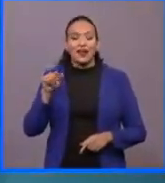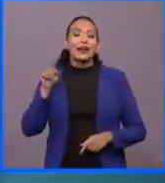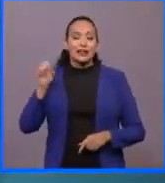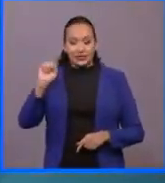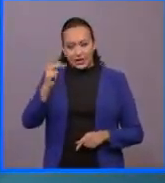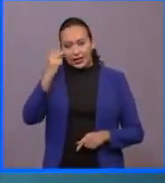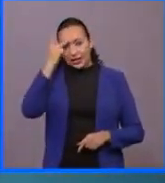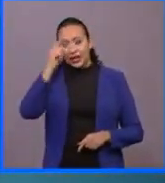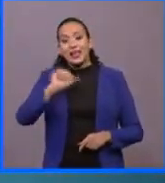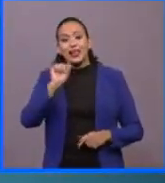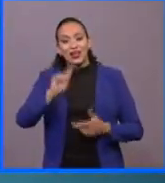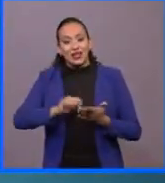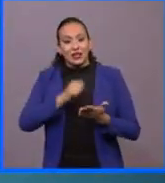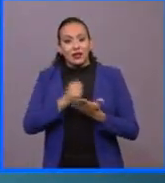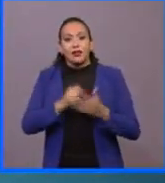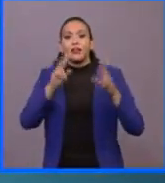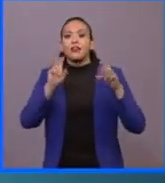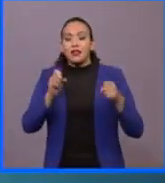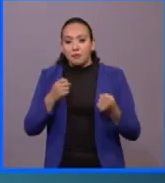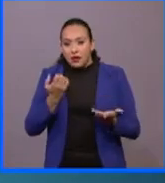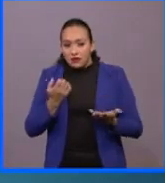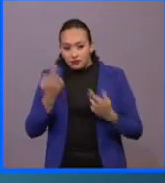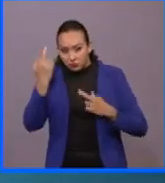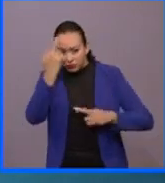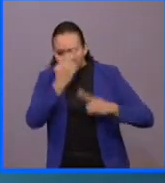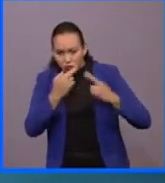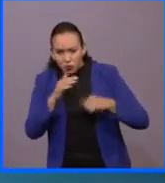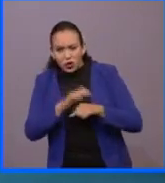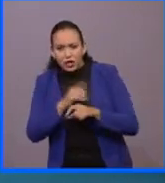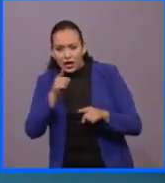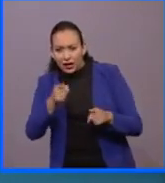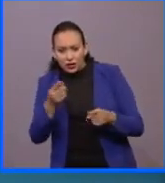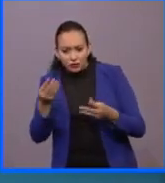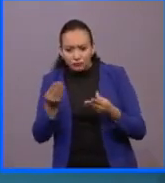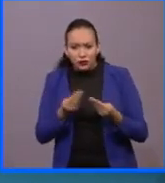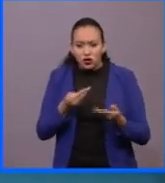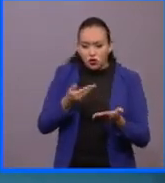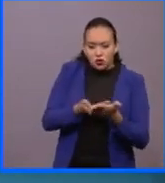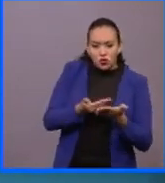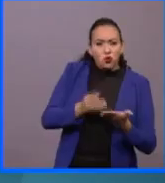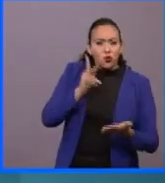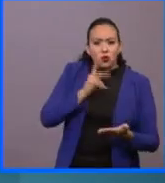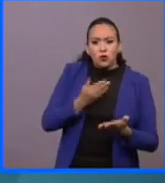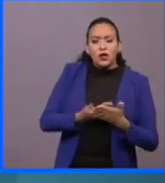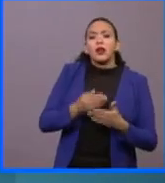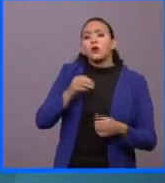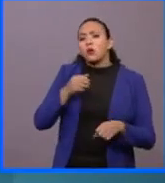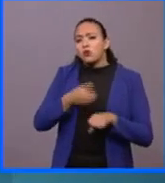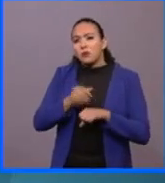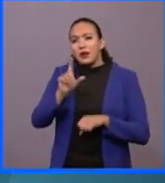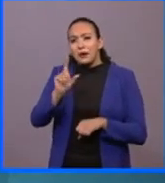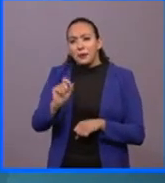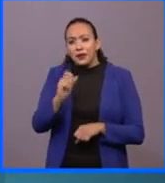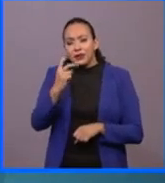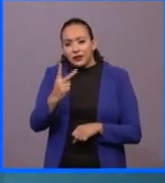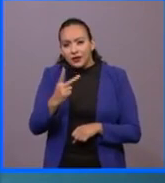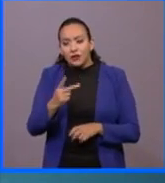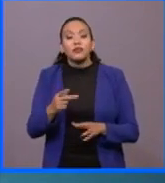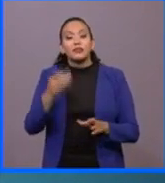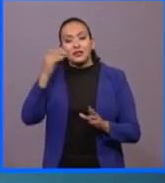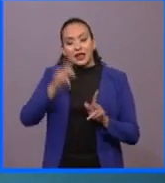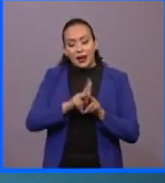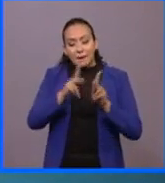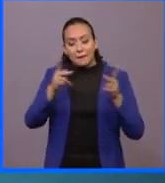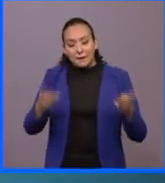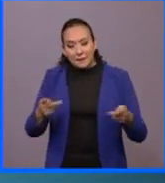Tamaulipas en materia de fiscalización, al considerar que no acreditó la existencia y distribución del número 22 del